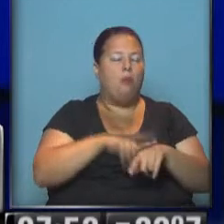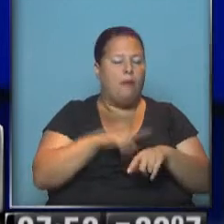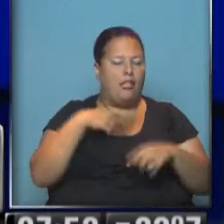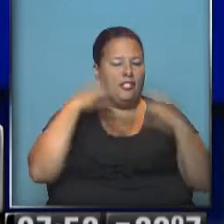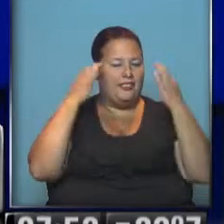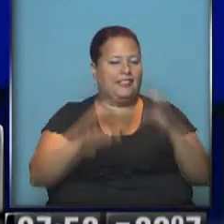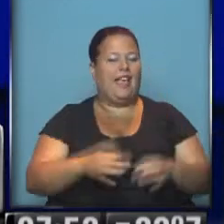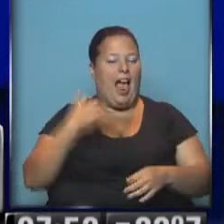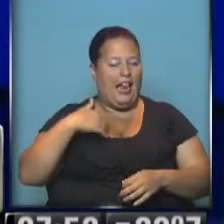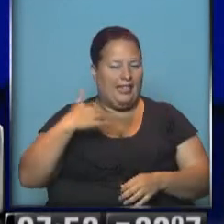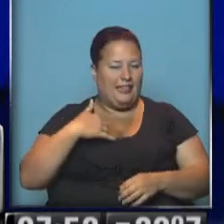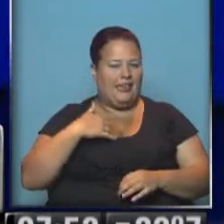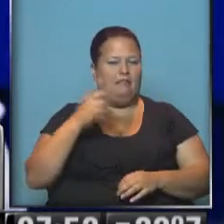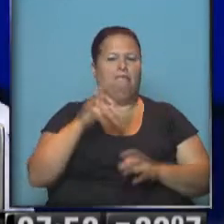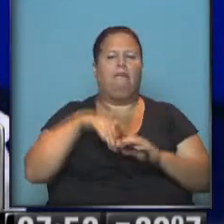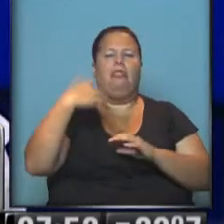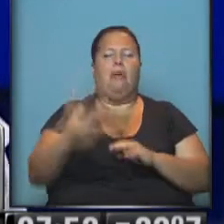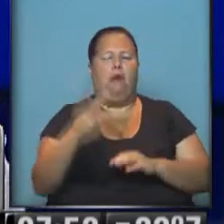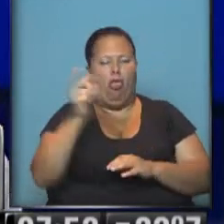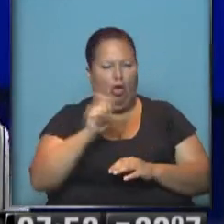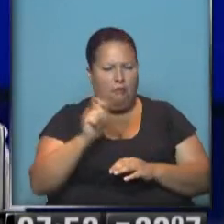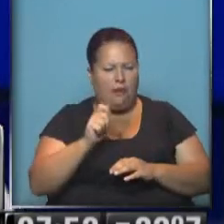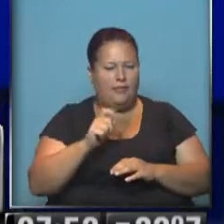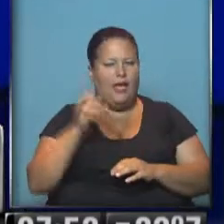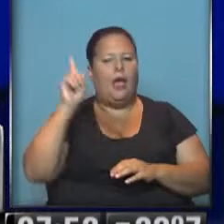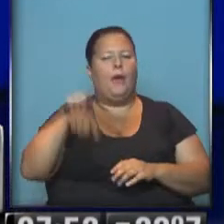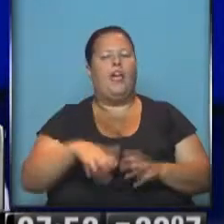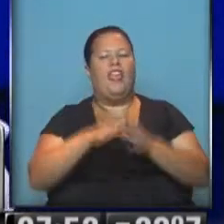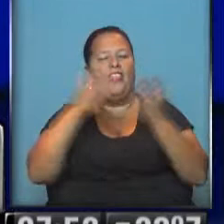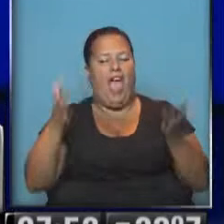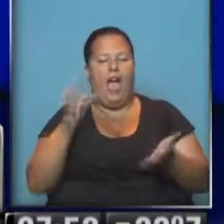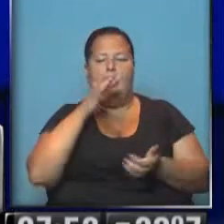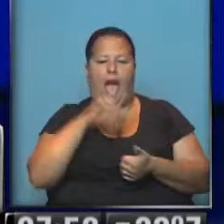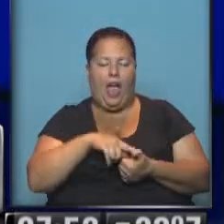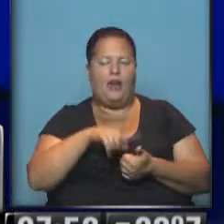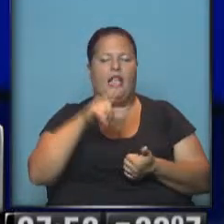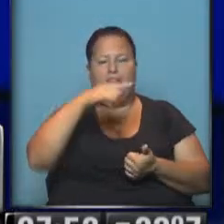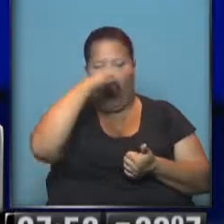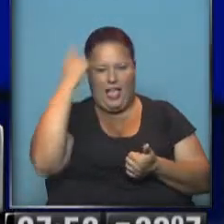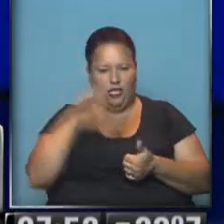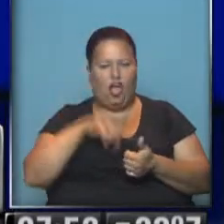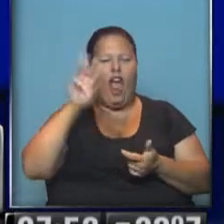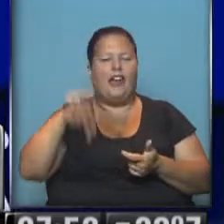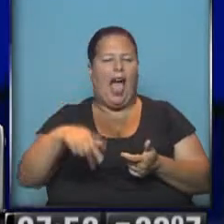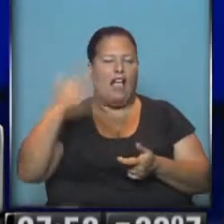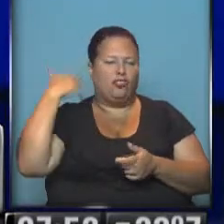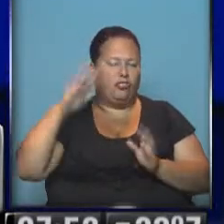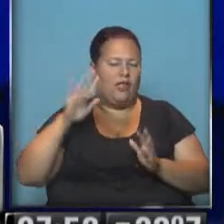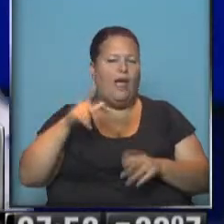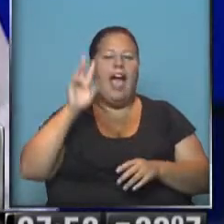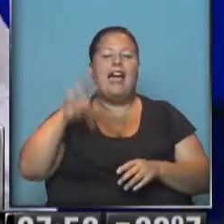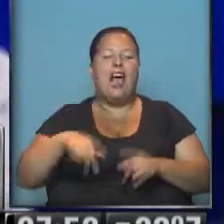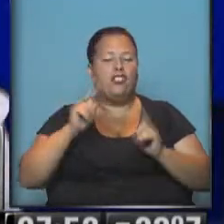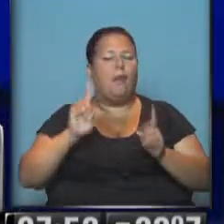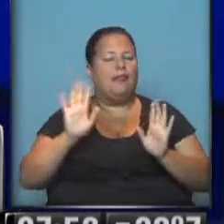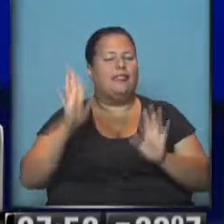a la Argentina y dos meses después ya empieza los diarios, Clarín, Nación, Razón en ese momento, porque Razón